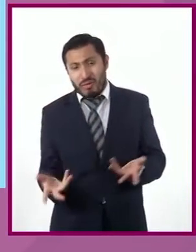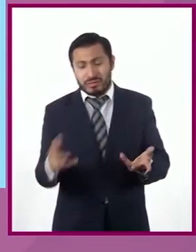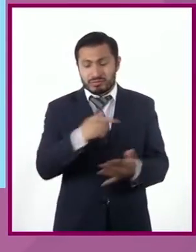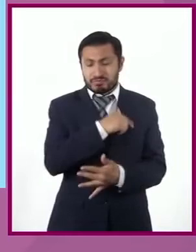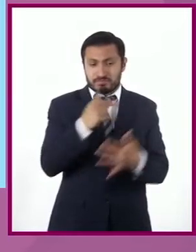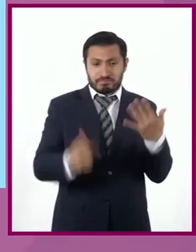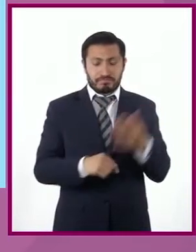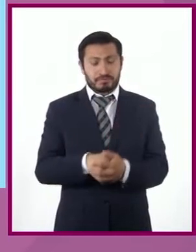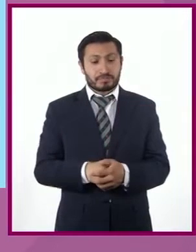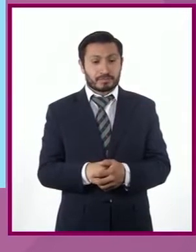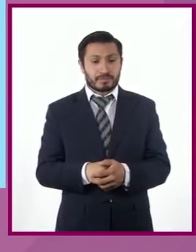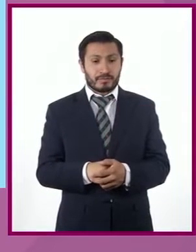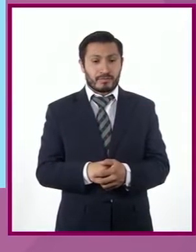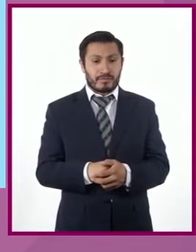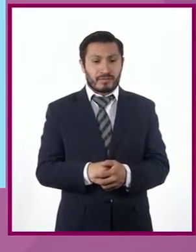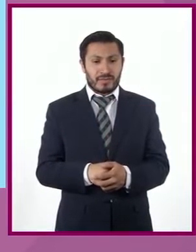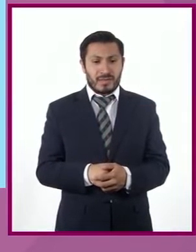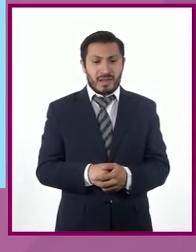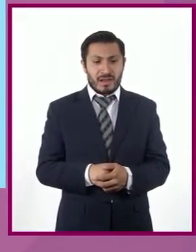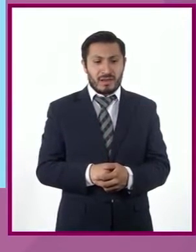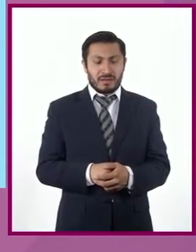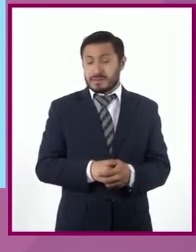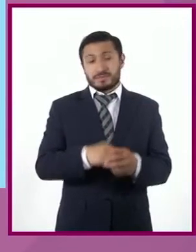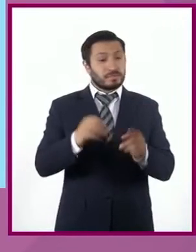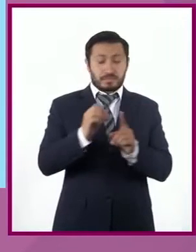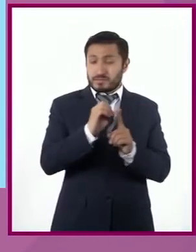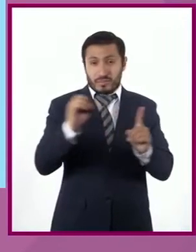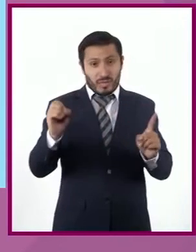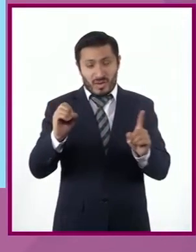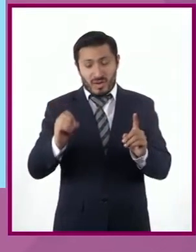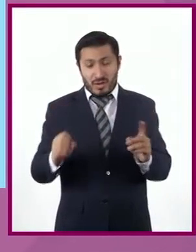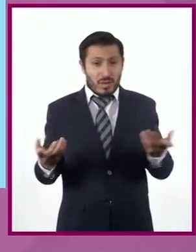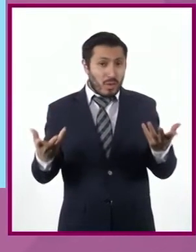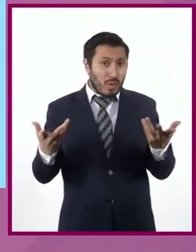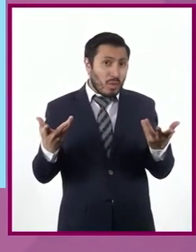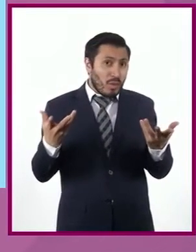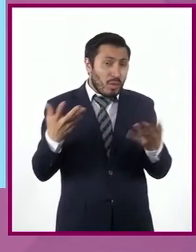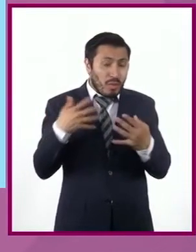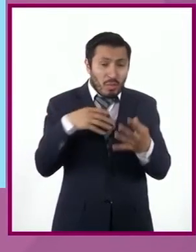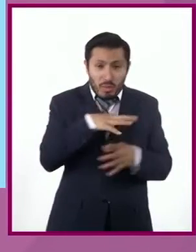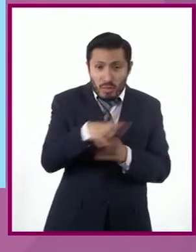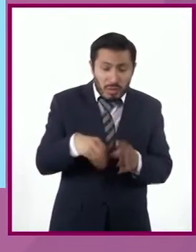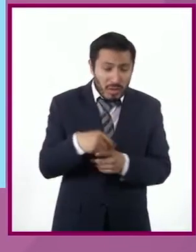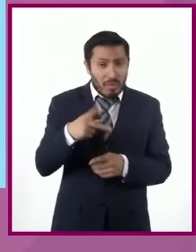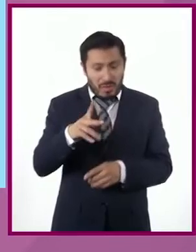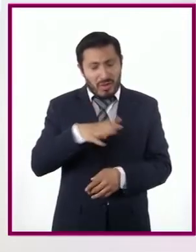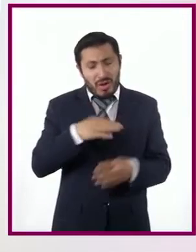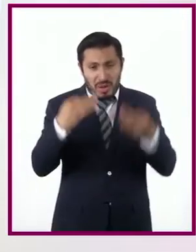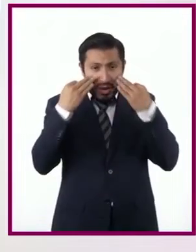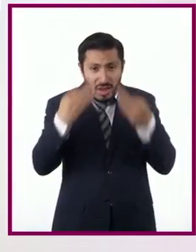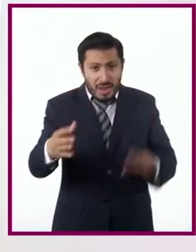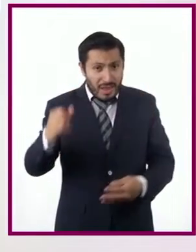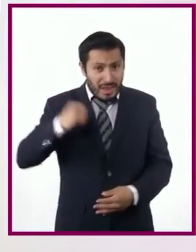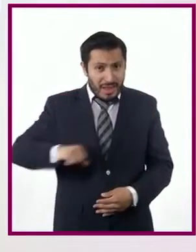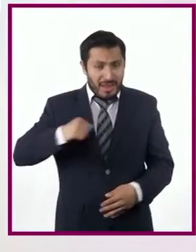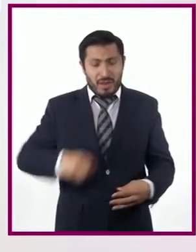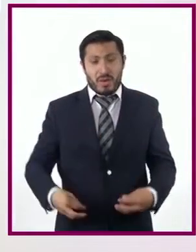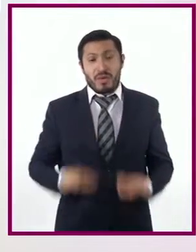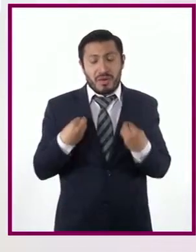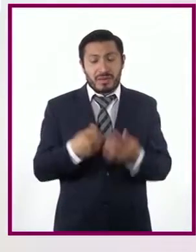otros. Ya no está el organismo, pero sí nos queda la evidencia de vida antigua.